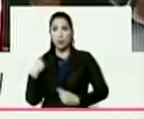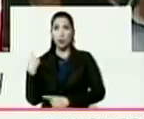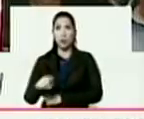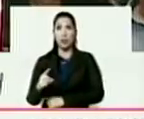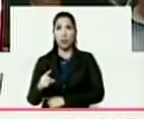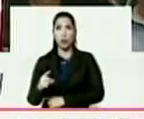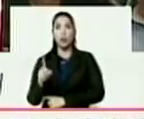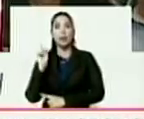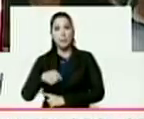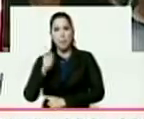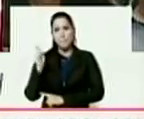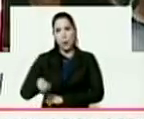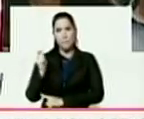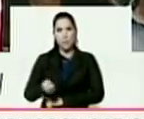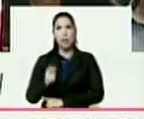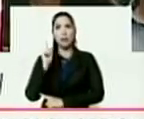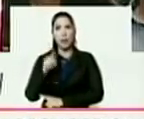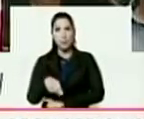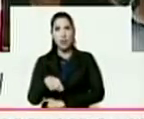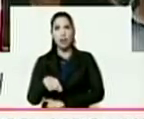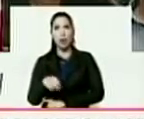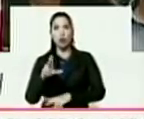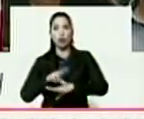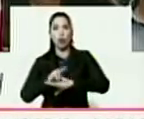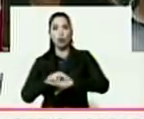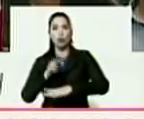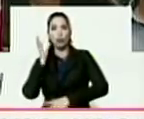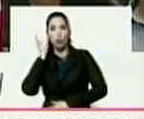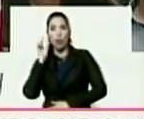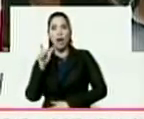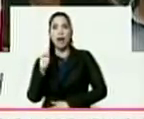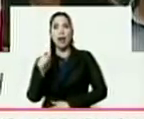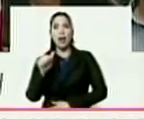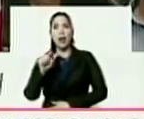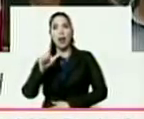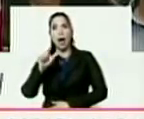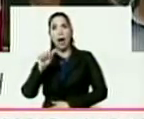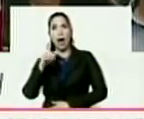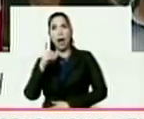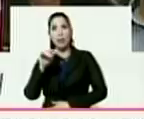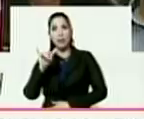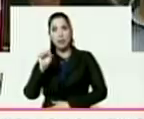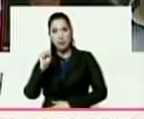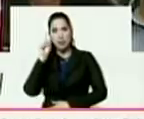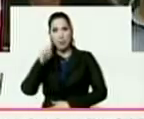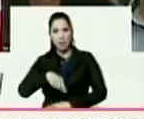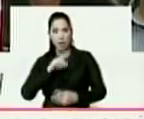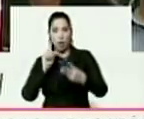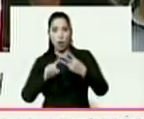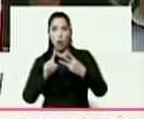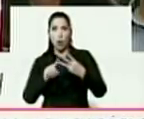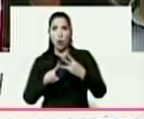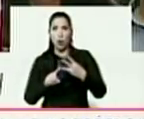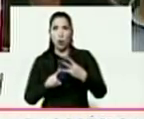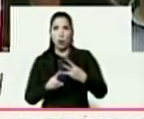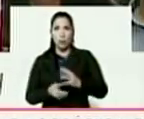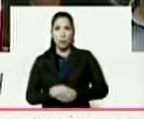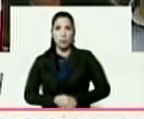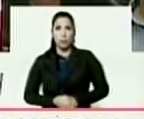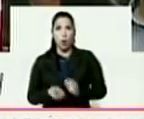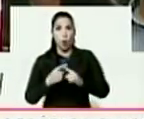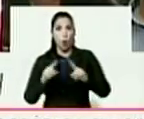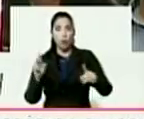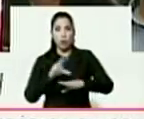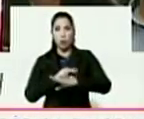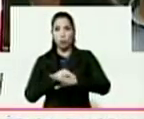moreno también el autor de gladys gutiérrez en su momento en la doctora luisa estela morales estuvo también